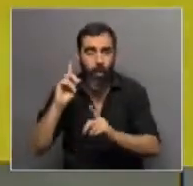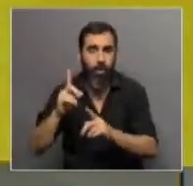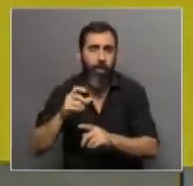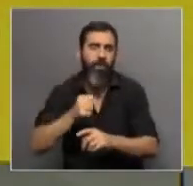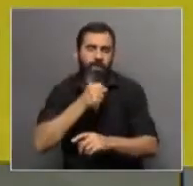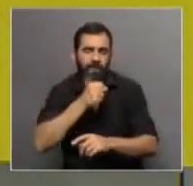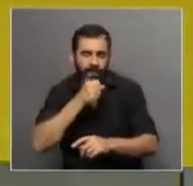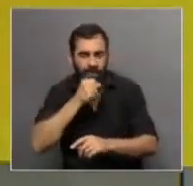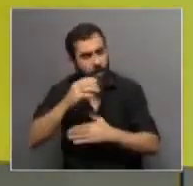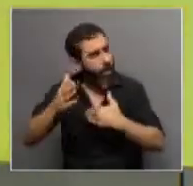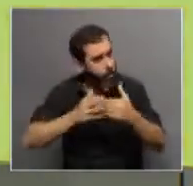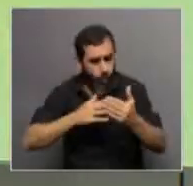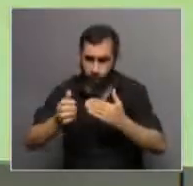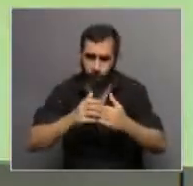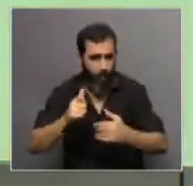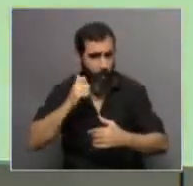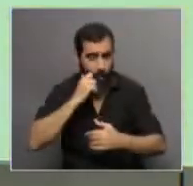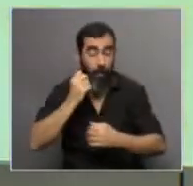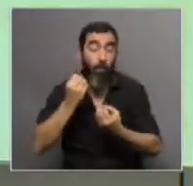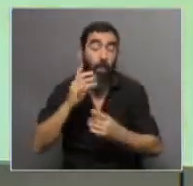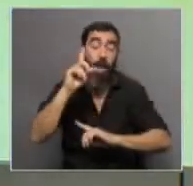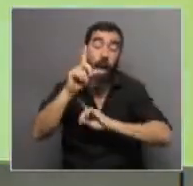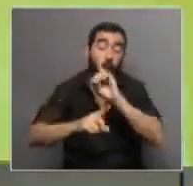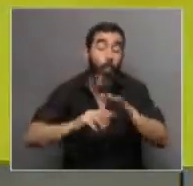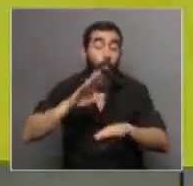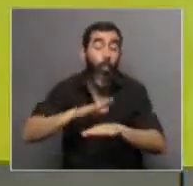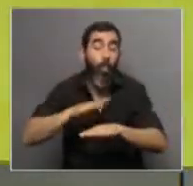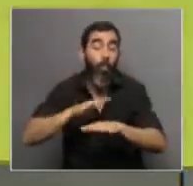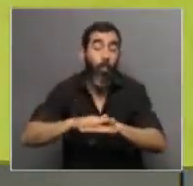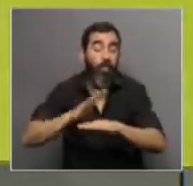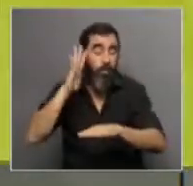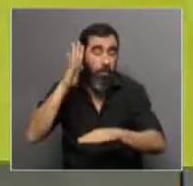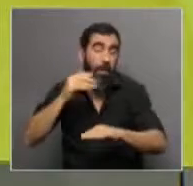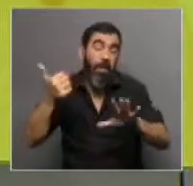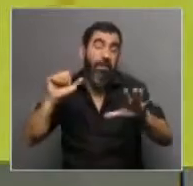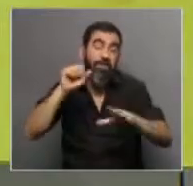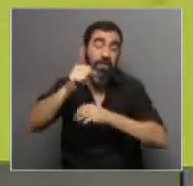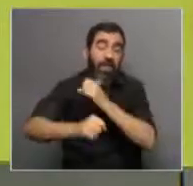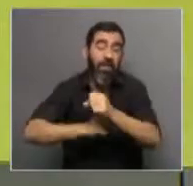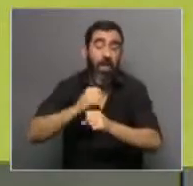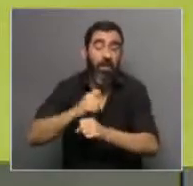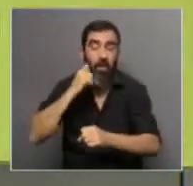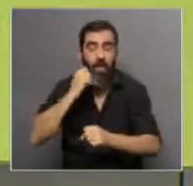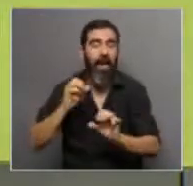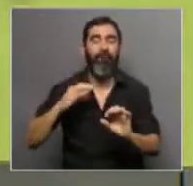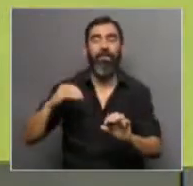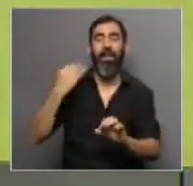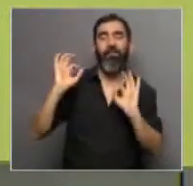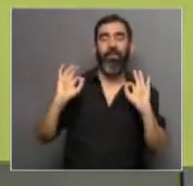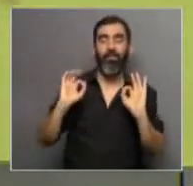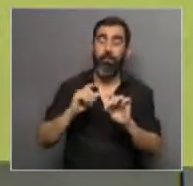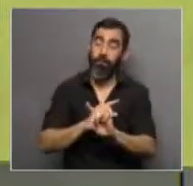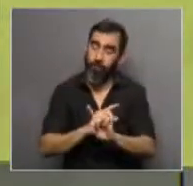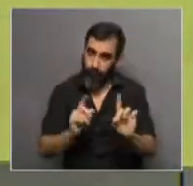muy ancianas, porque en determinado momento parecía que después de los 60 años no pasaba nada.